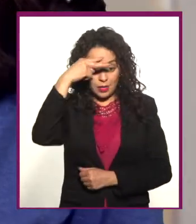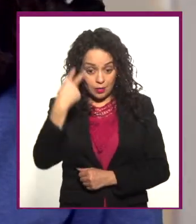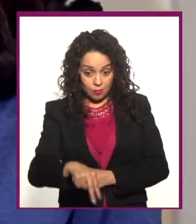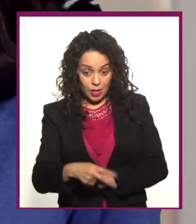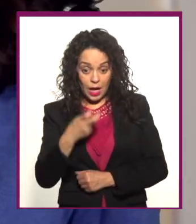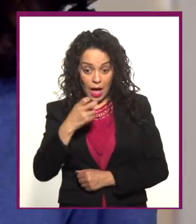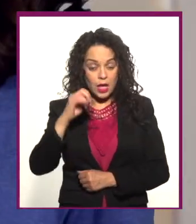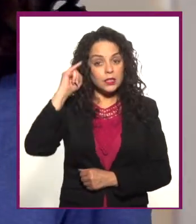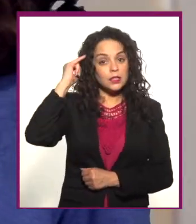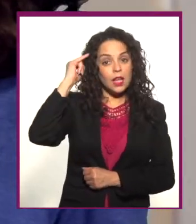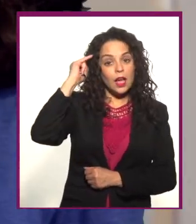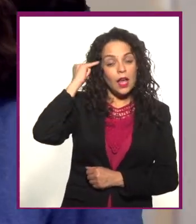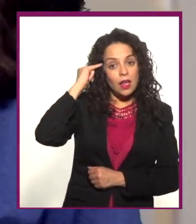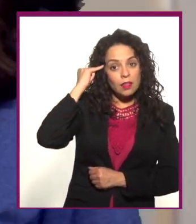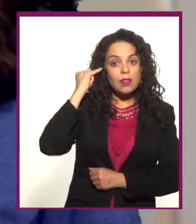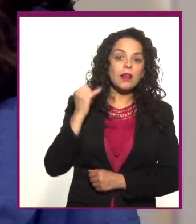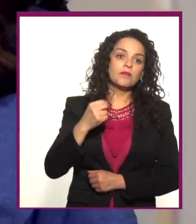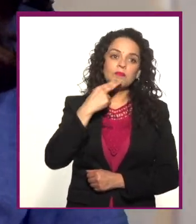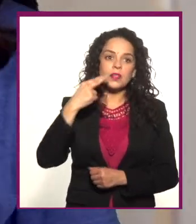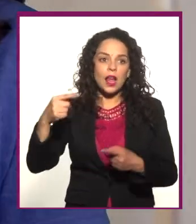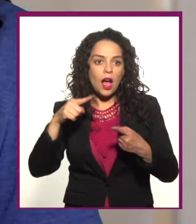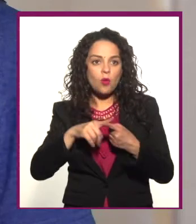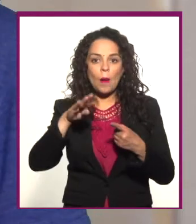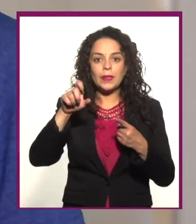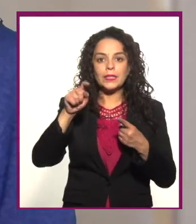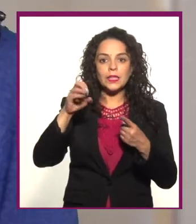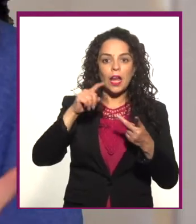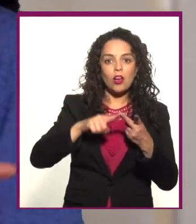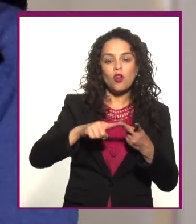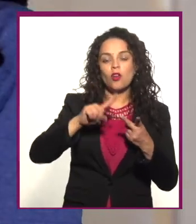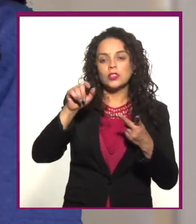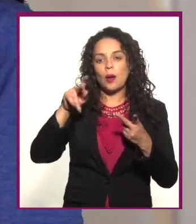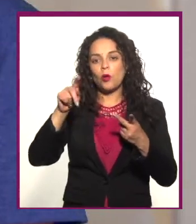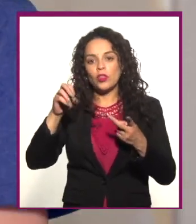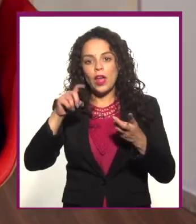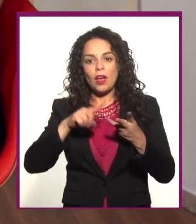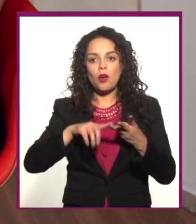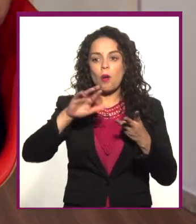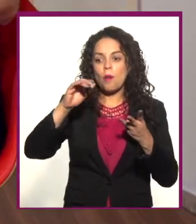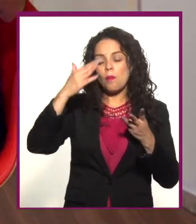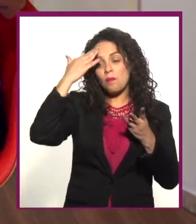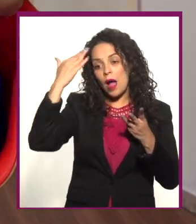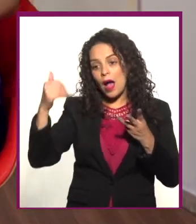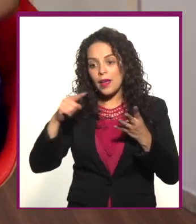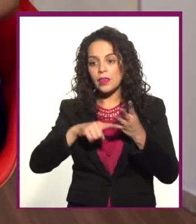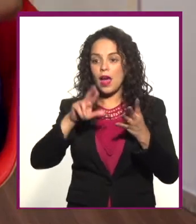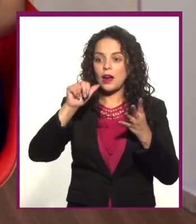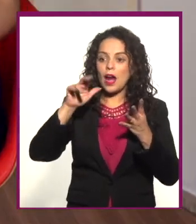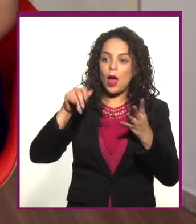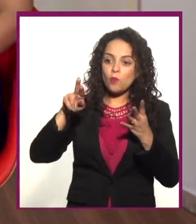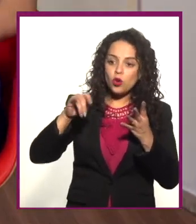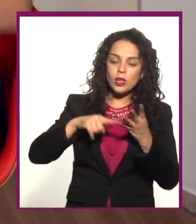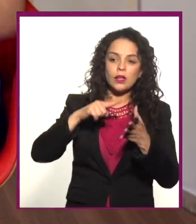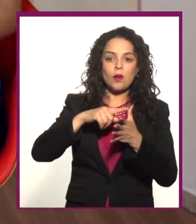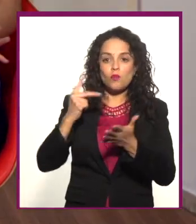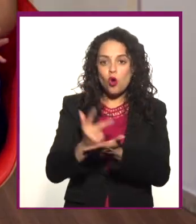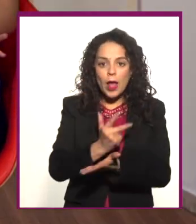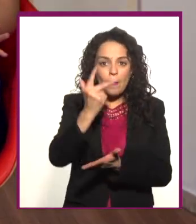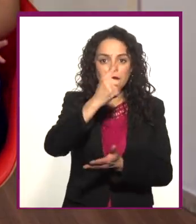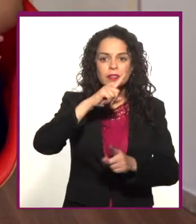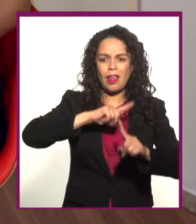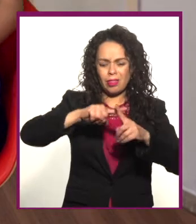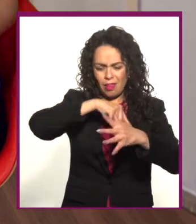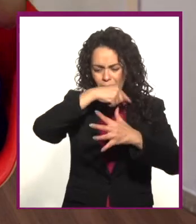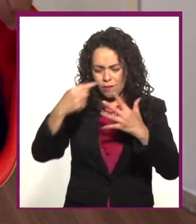de México, las lenguas indígenas como el náhuatl, el mixteco, zapoteco, maya, rarámuri, purépecha y muchos